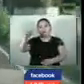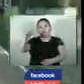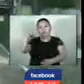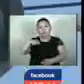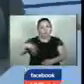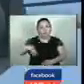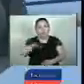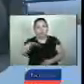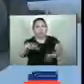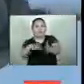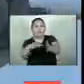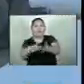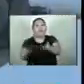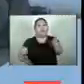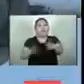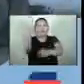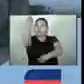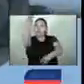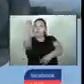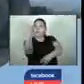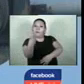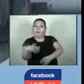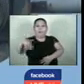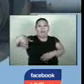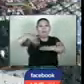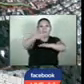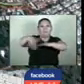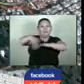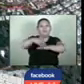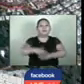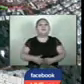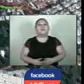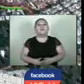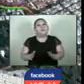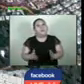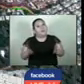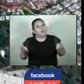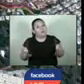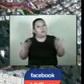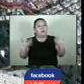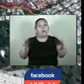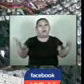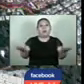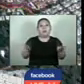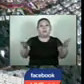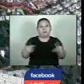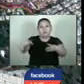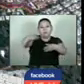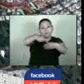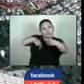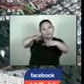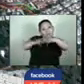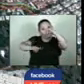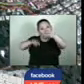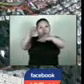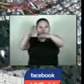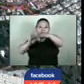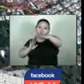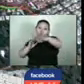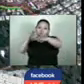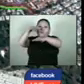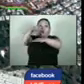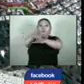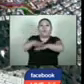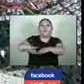el tráfico incrementa por los semáforos ubicados en diferentes puntos. Por ello, se construirá un paso a desnivel a la altura de la